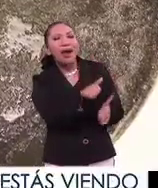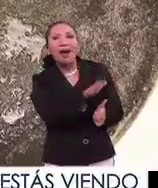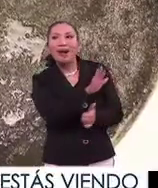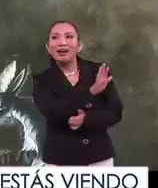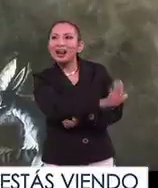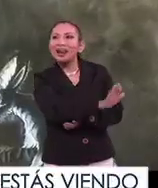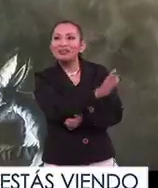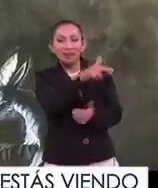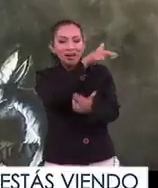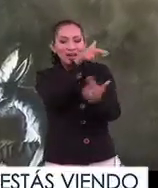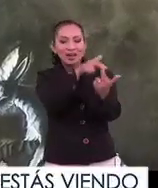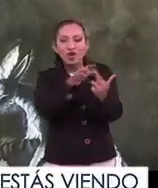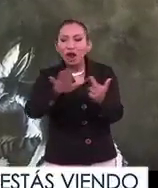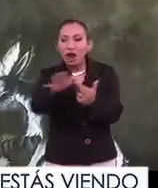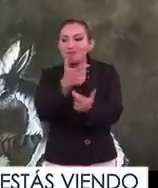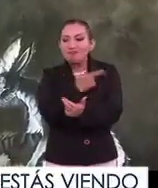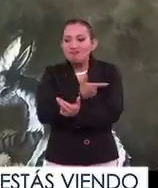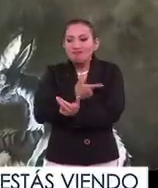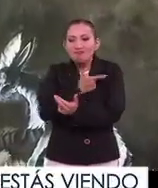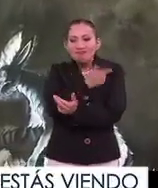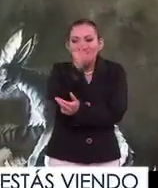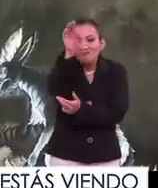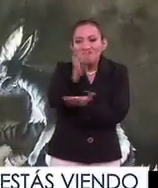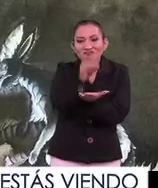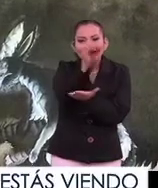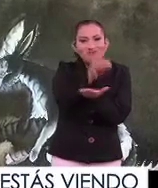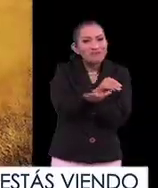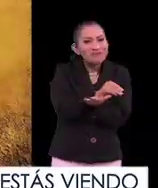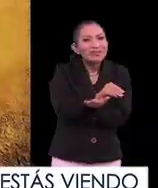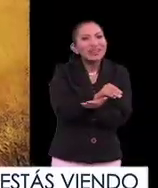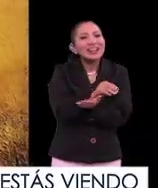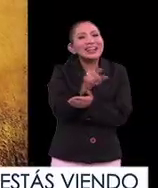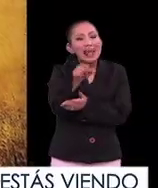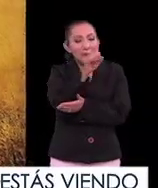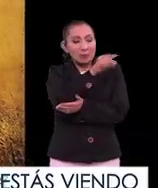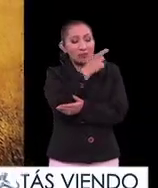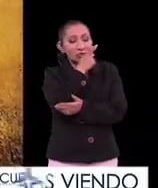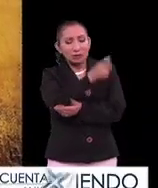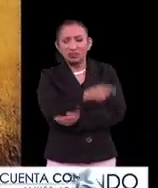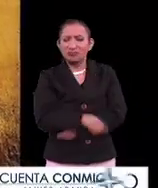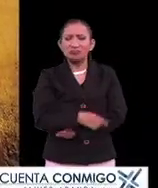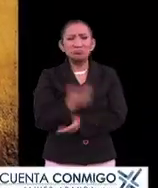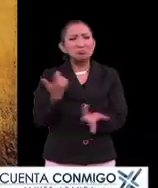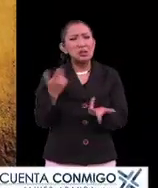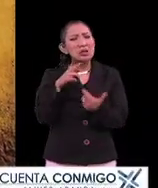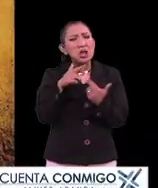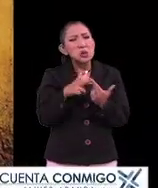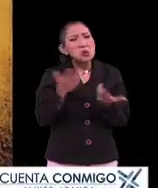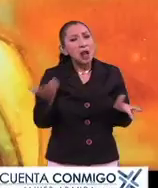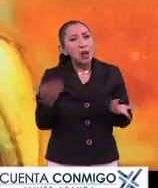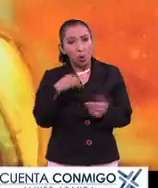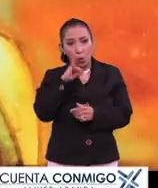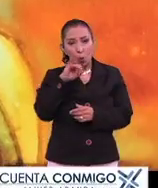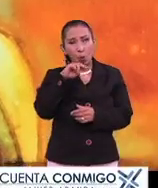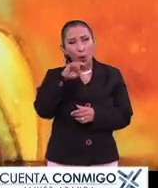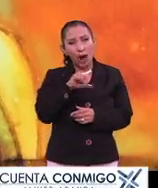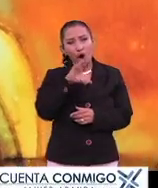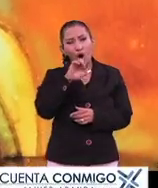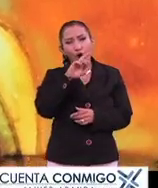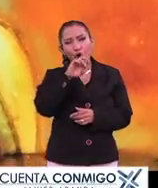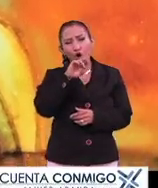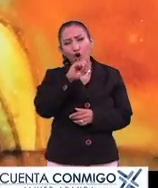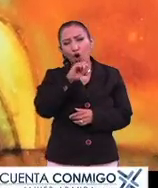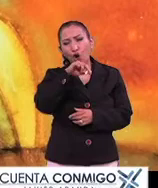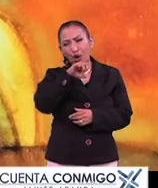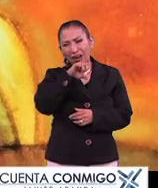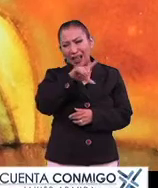artista regionalista, ¿no? Es decir, y él mismo decía, pero ¿qué más regional? Creo que fue Juan Coronel Rivera,